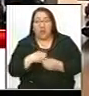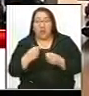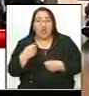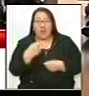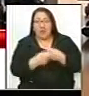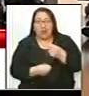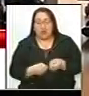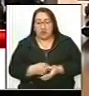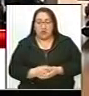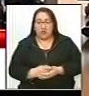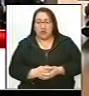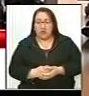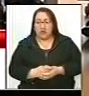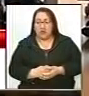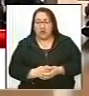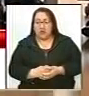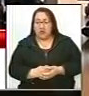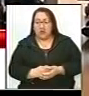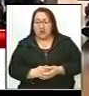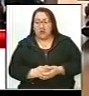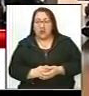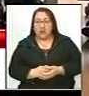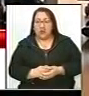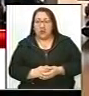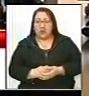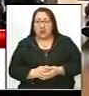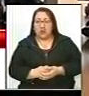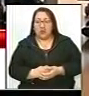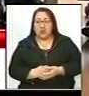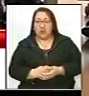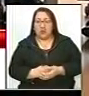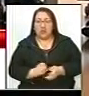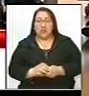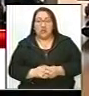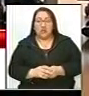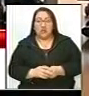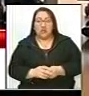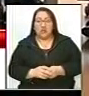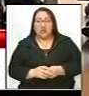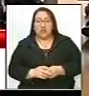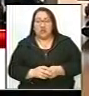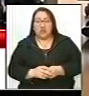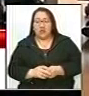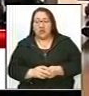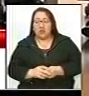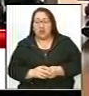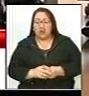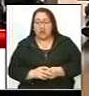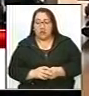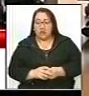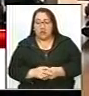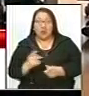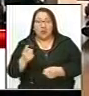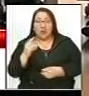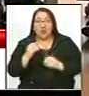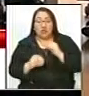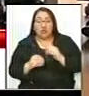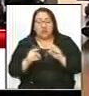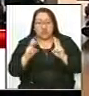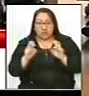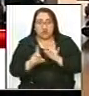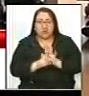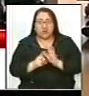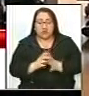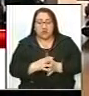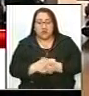inversión ya incorporada que seguramente se va a perder en el camino. Entonces, si eso es que es la única solución legal, porque